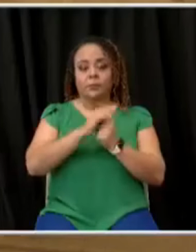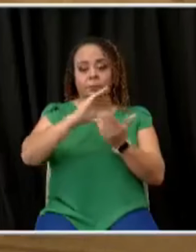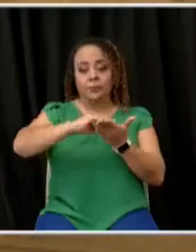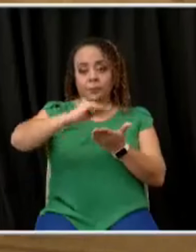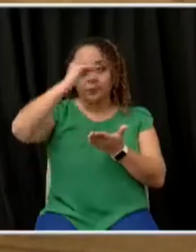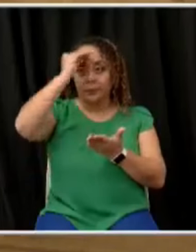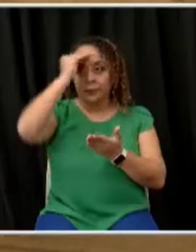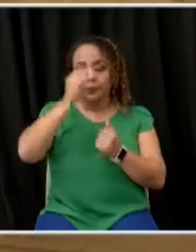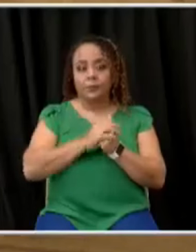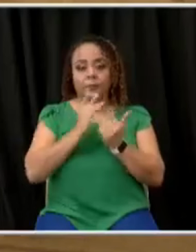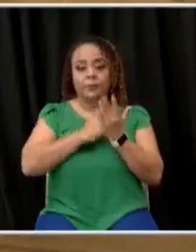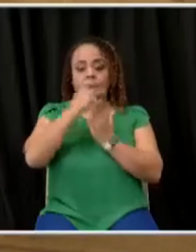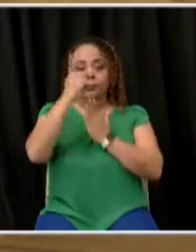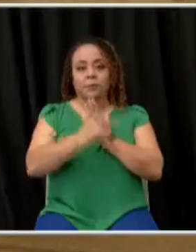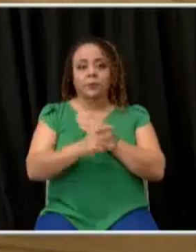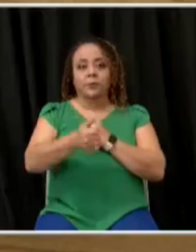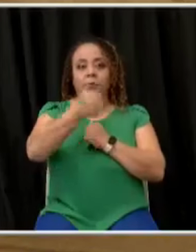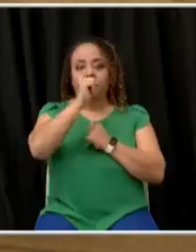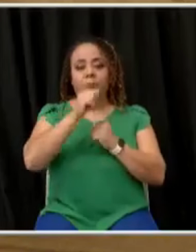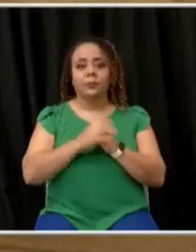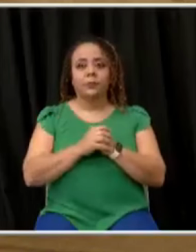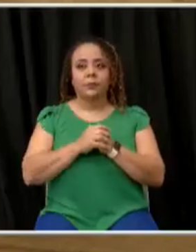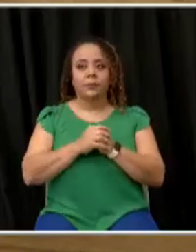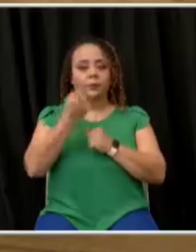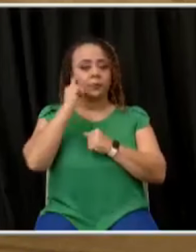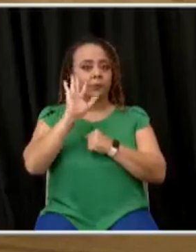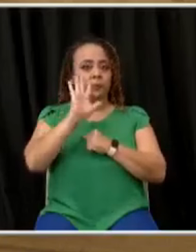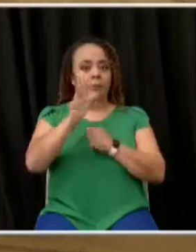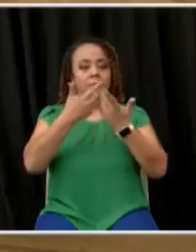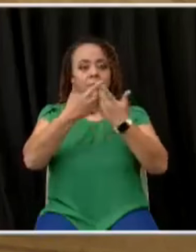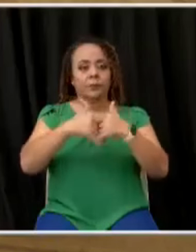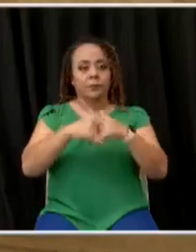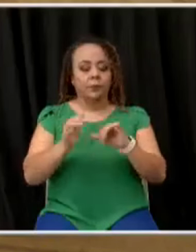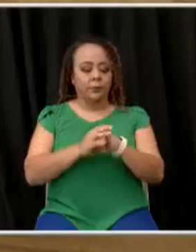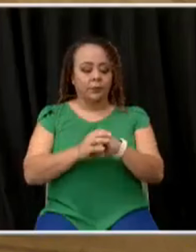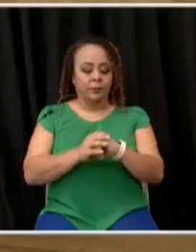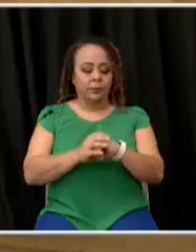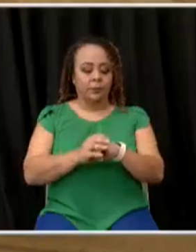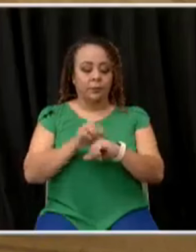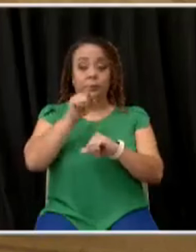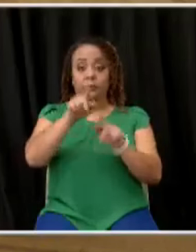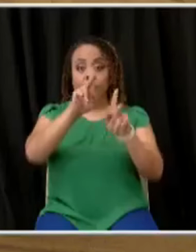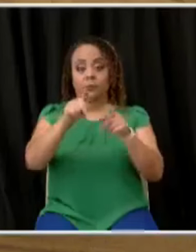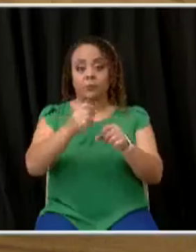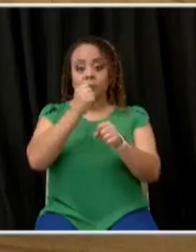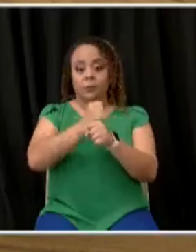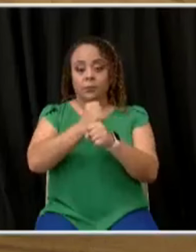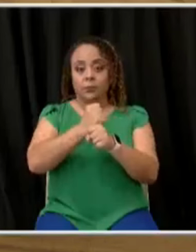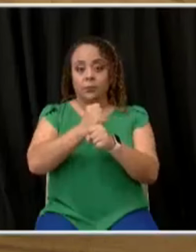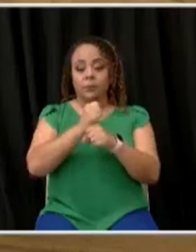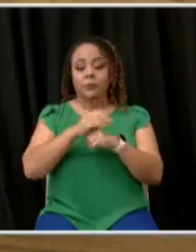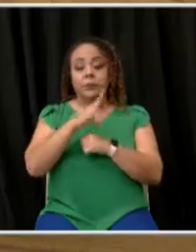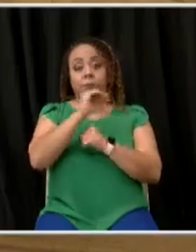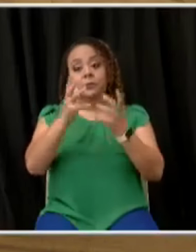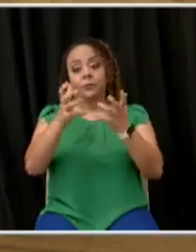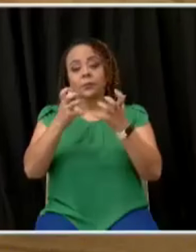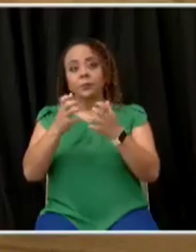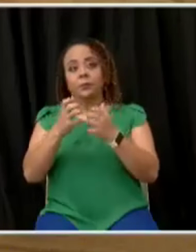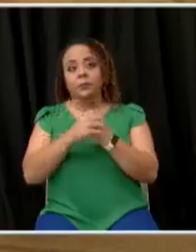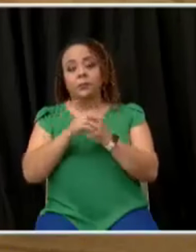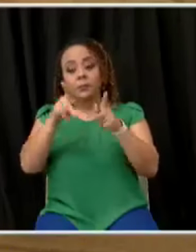hacer un programa de hidratación para su empresa, para usted persona empleadora, o usted quiere conocer